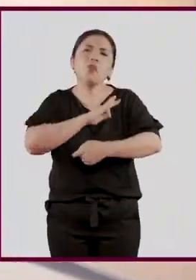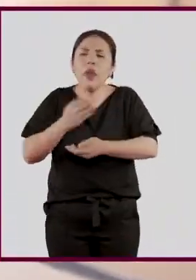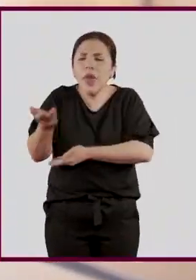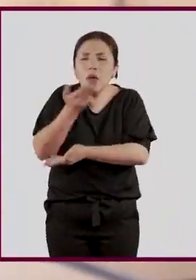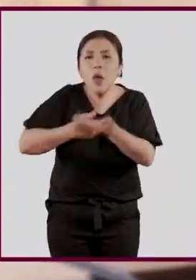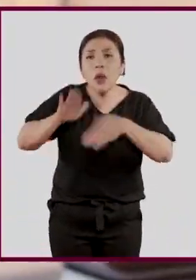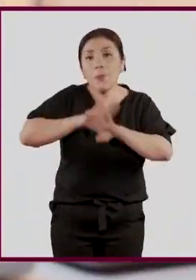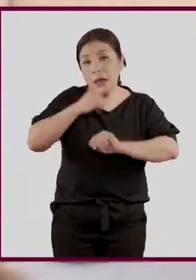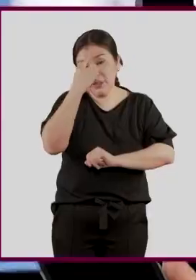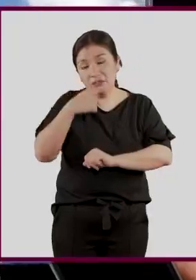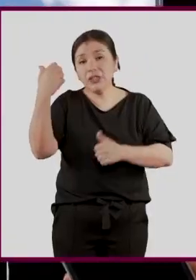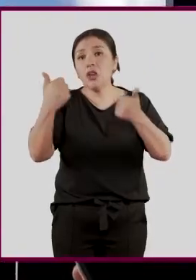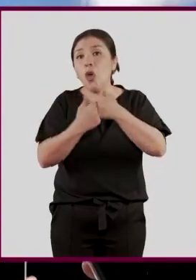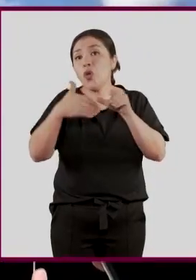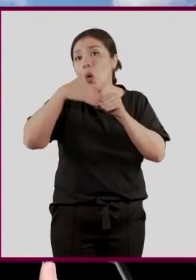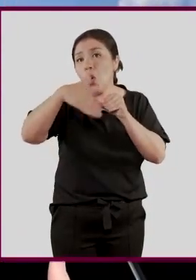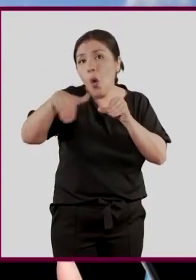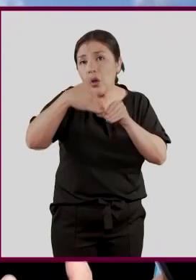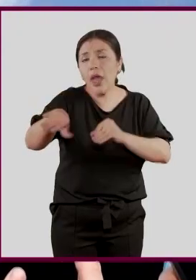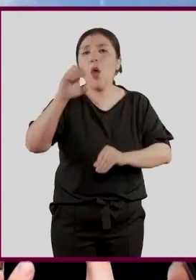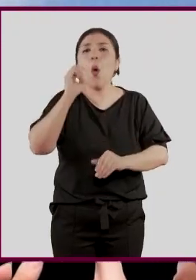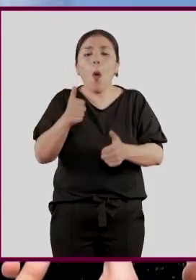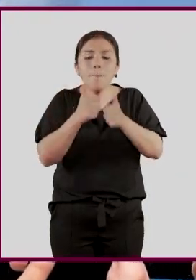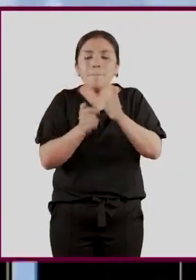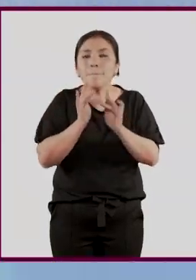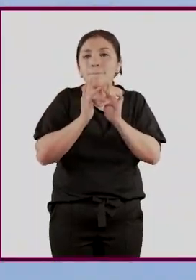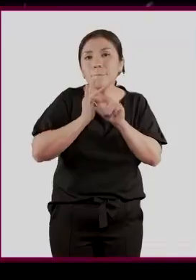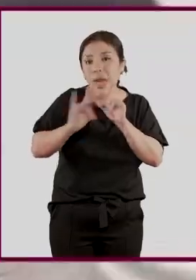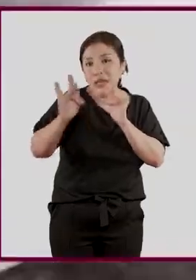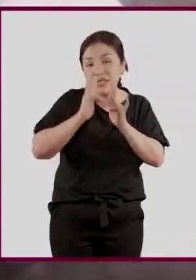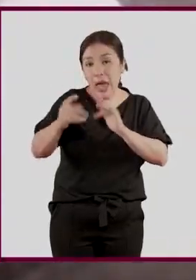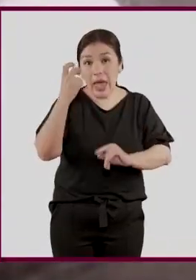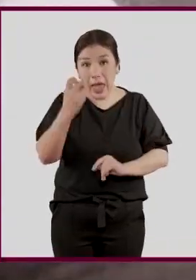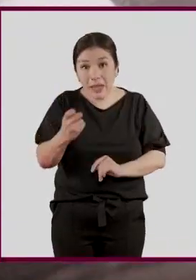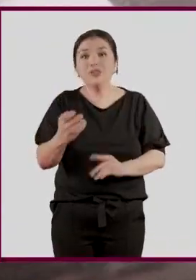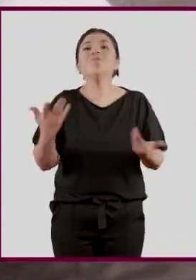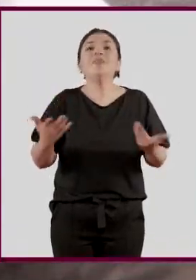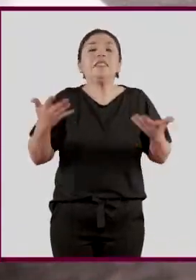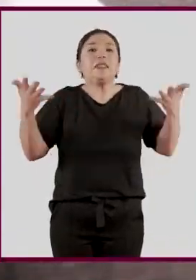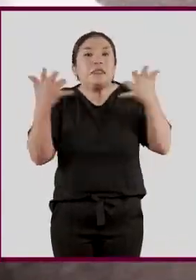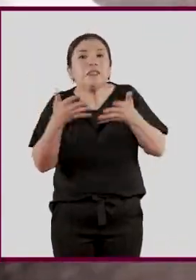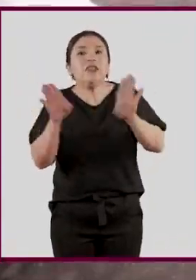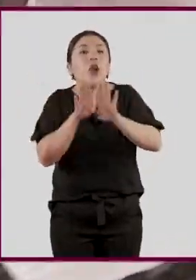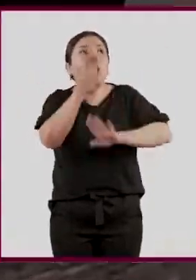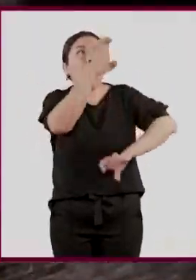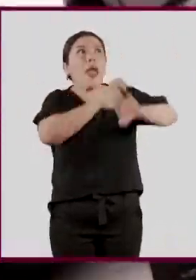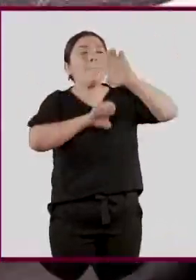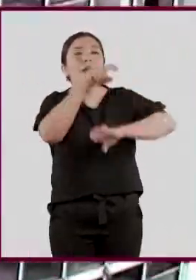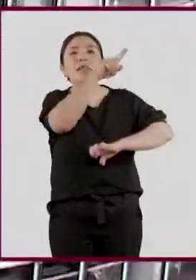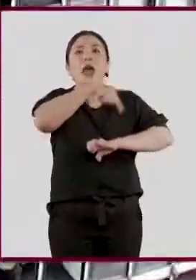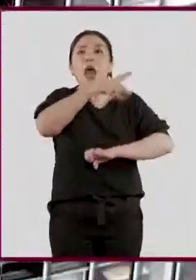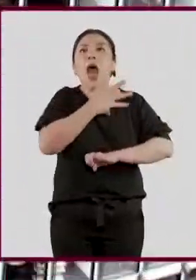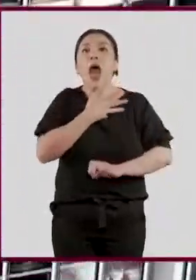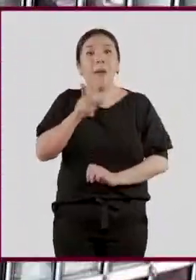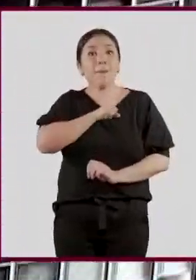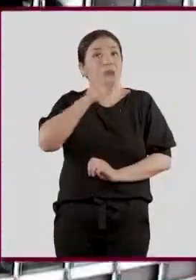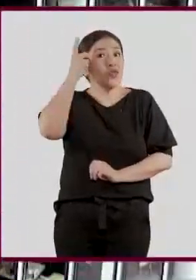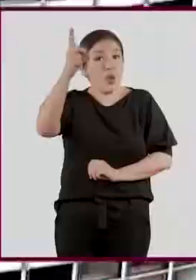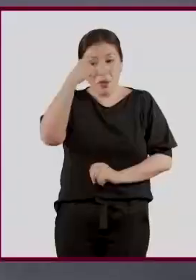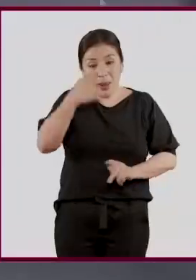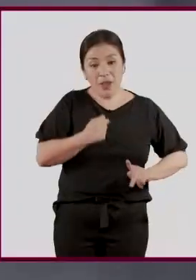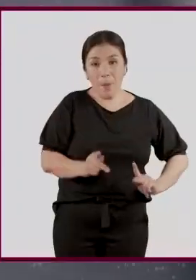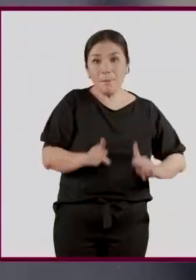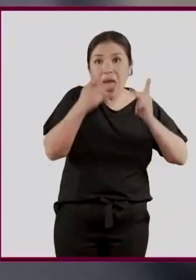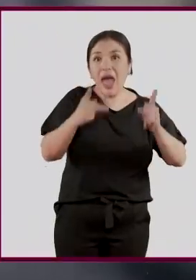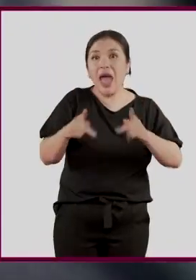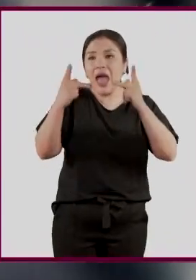compartieran fácilmente en un correo electrónico o por un mensaje. Esto puso en jaque a las grandes empresas que tenían los derechos de venta